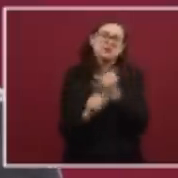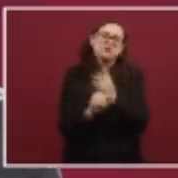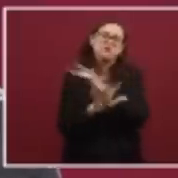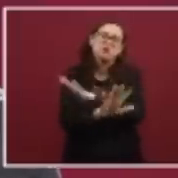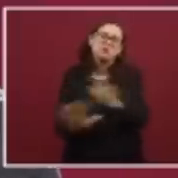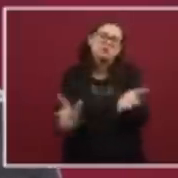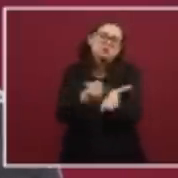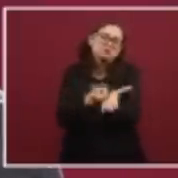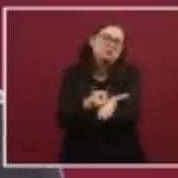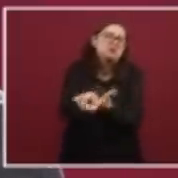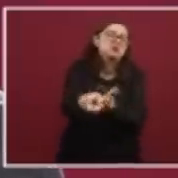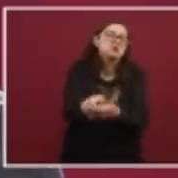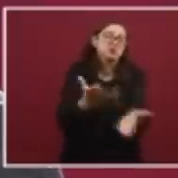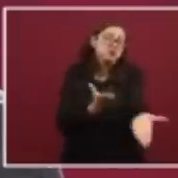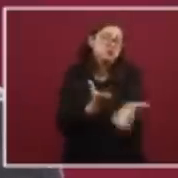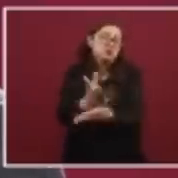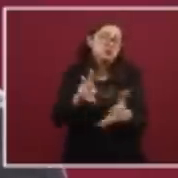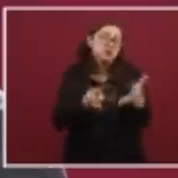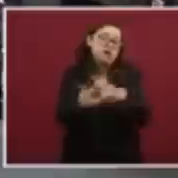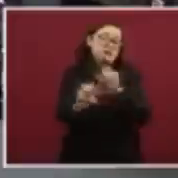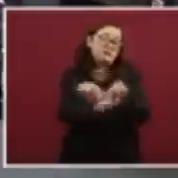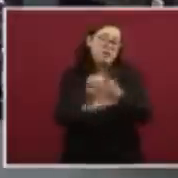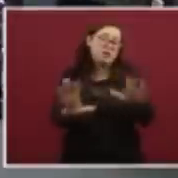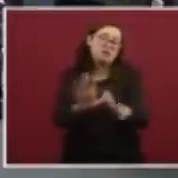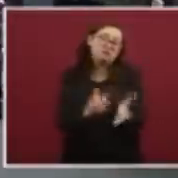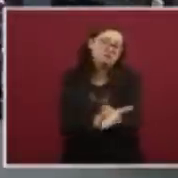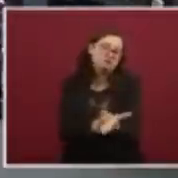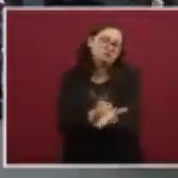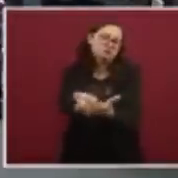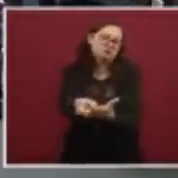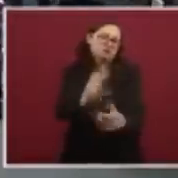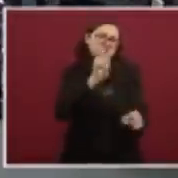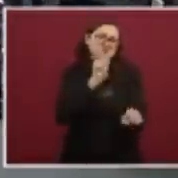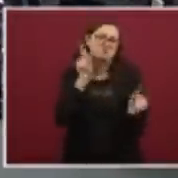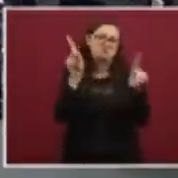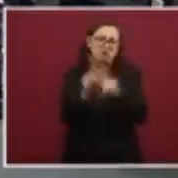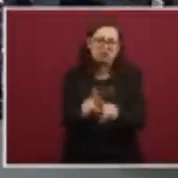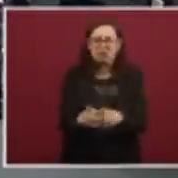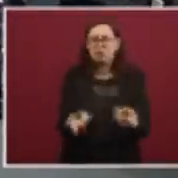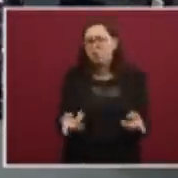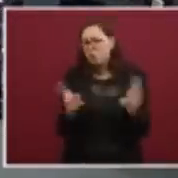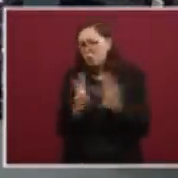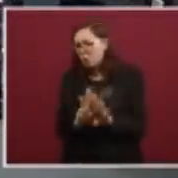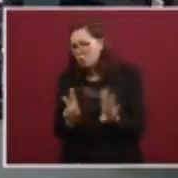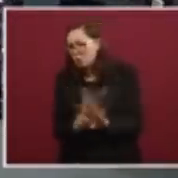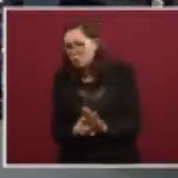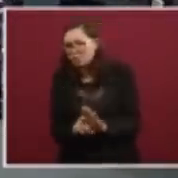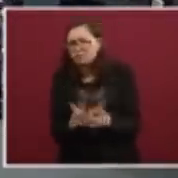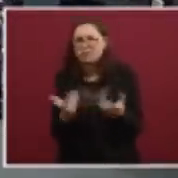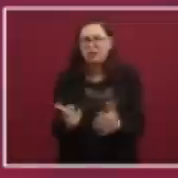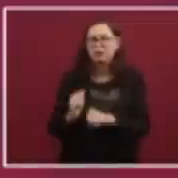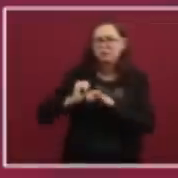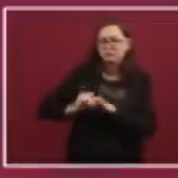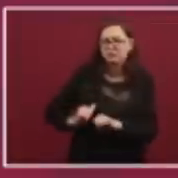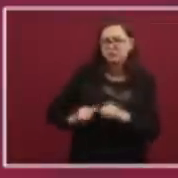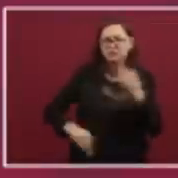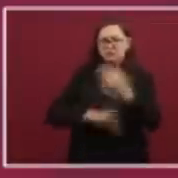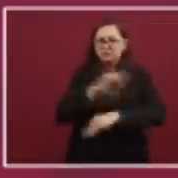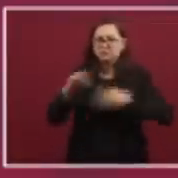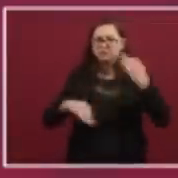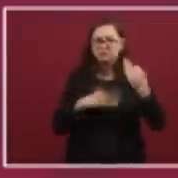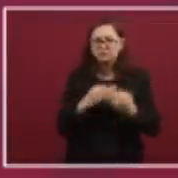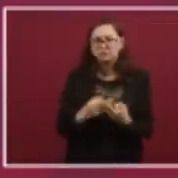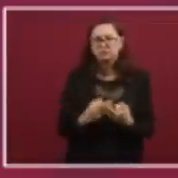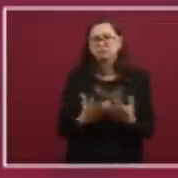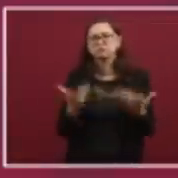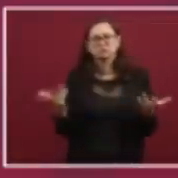a la transparencia. Entonces, saber cómo actúan las autoridades,